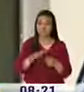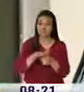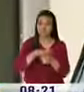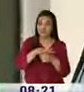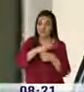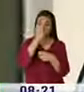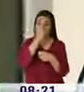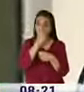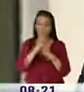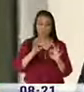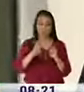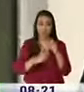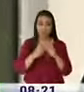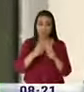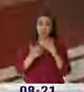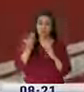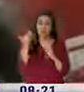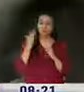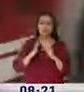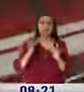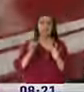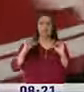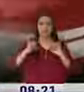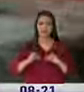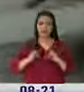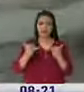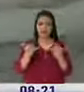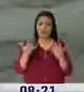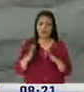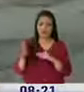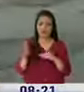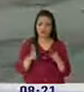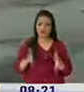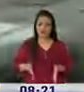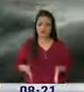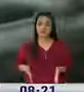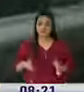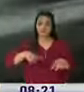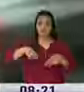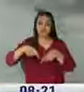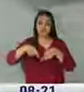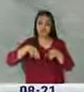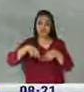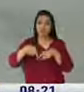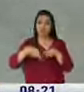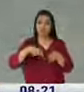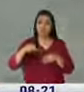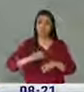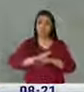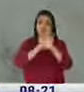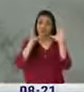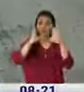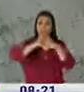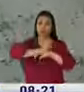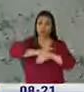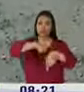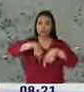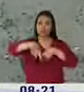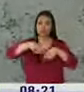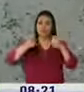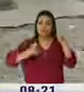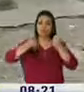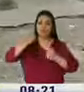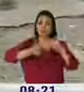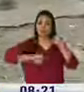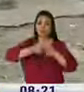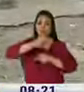O sea, no hay mucho inconveniente comparado a lo de antes. La calle de los Jazmines es bastante transitada. De día y noche hay un flujo intenso vehicular,